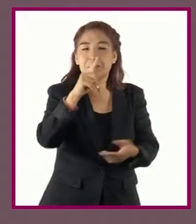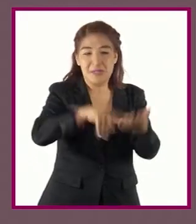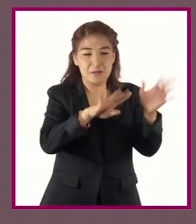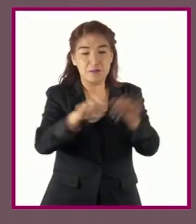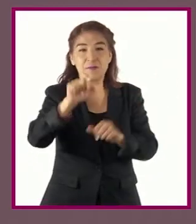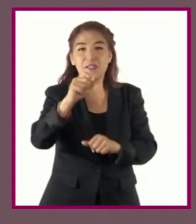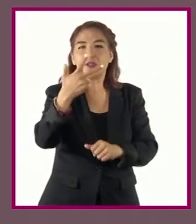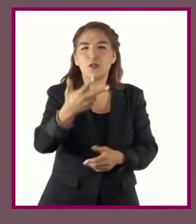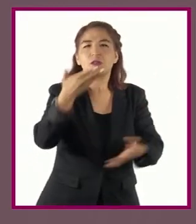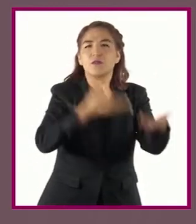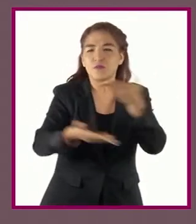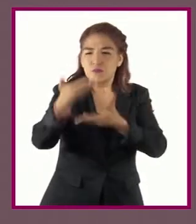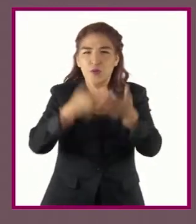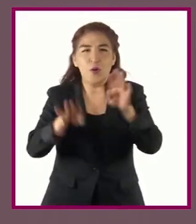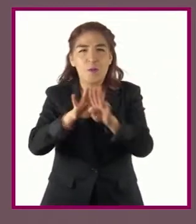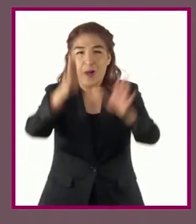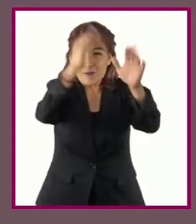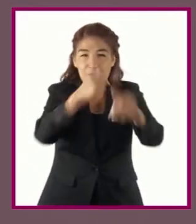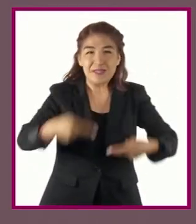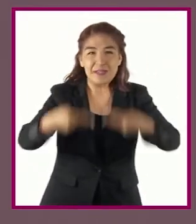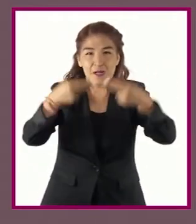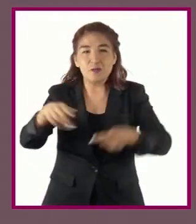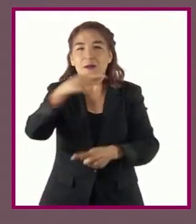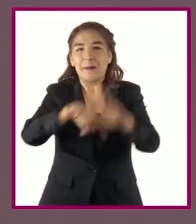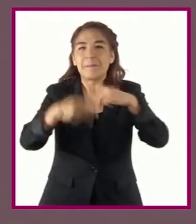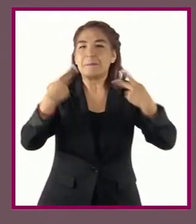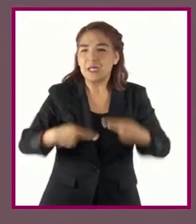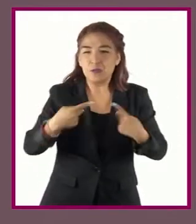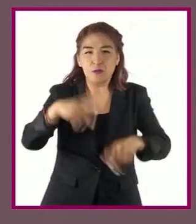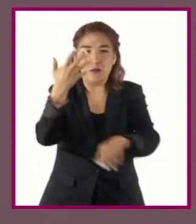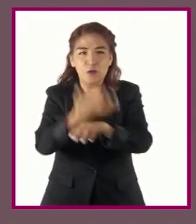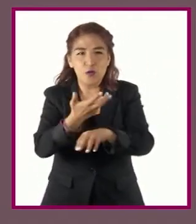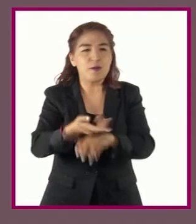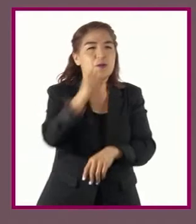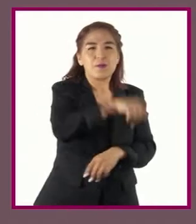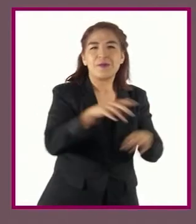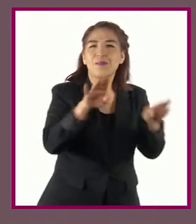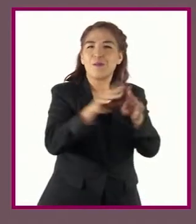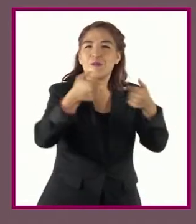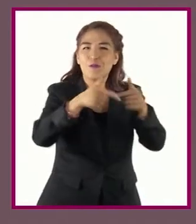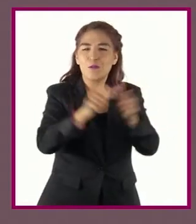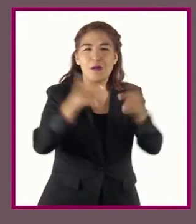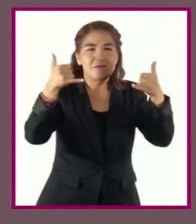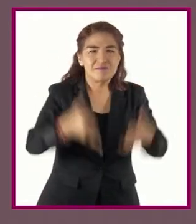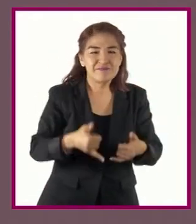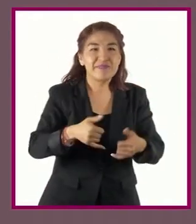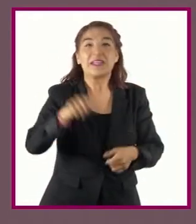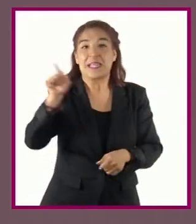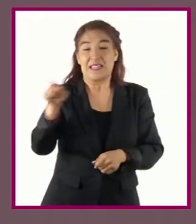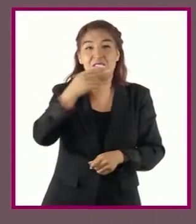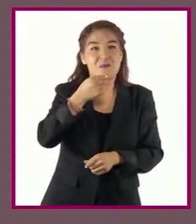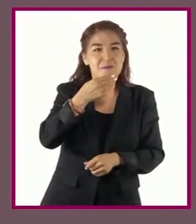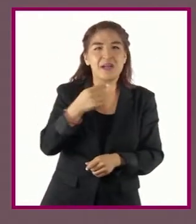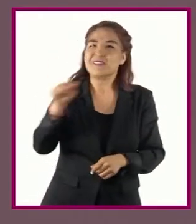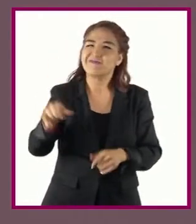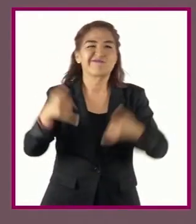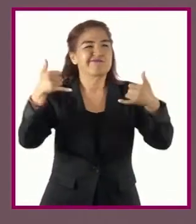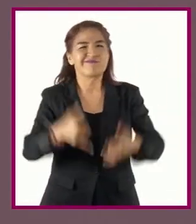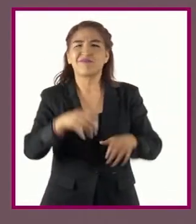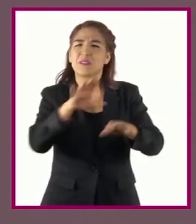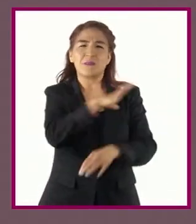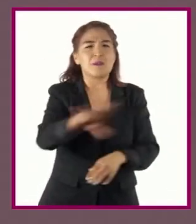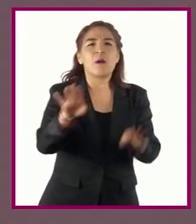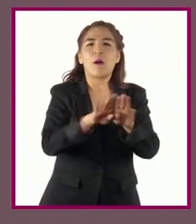negociaciones entre algunos rebeldes y los estadounidenses, se acordó la paz, pero Sandino se opuso porque al final era una